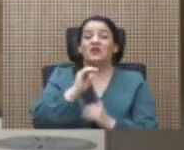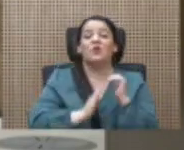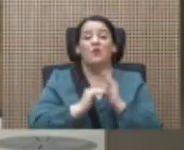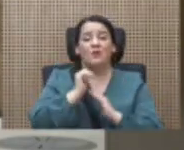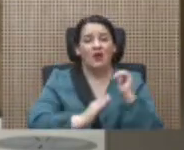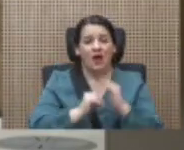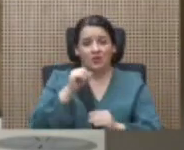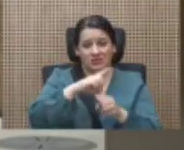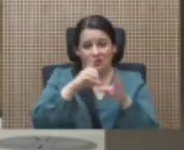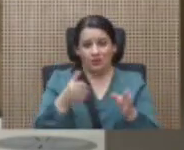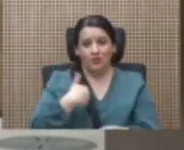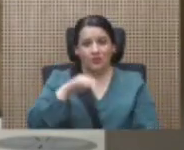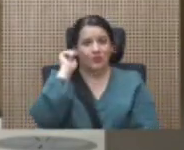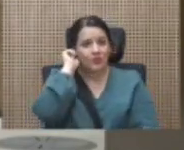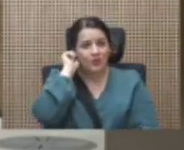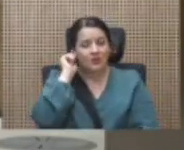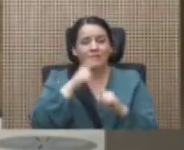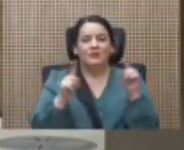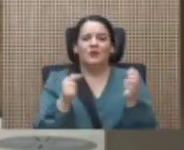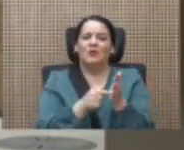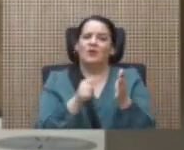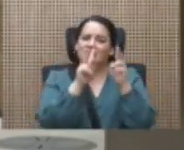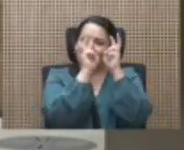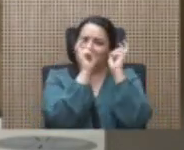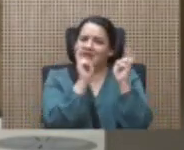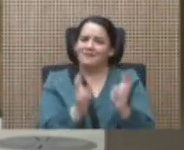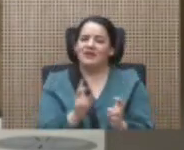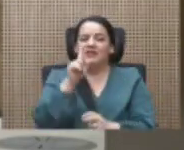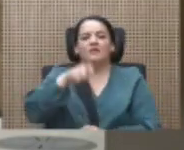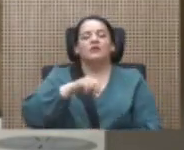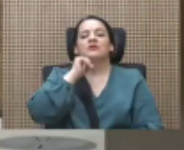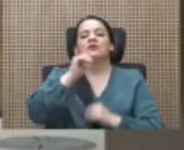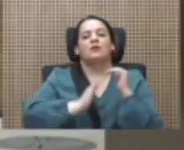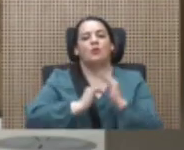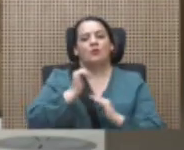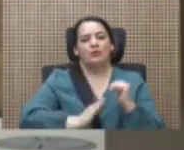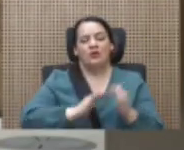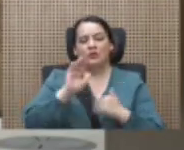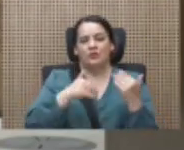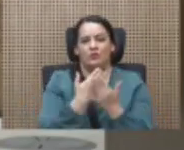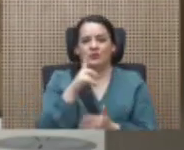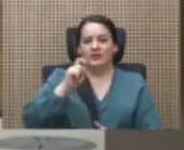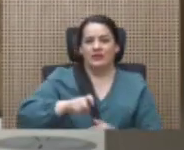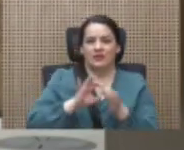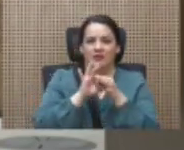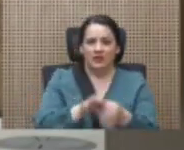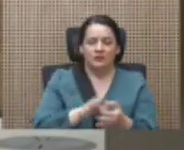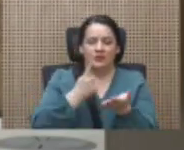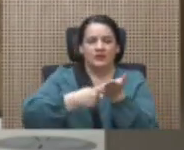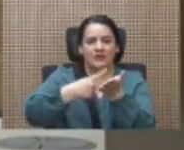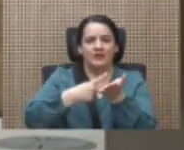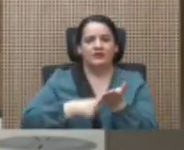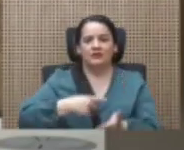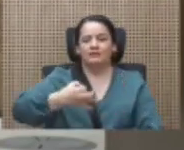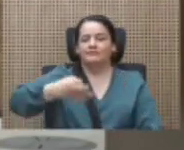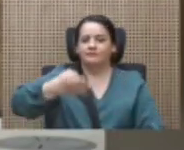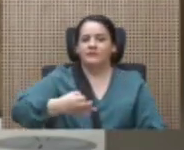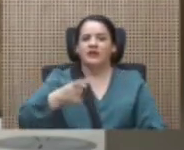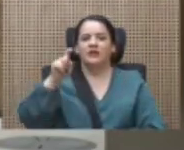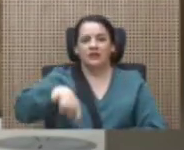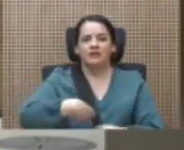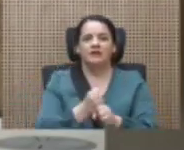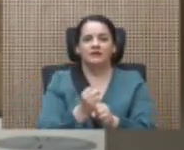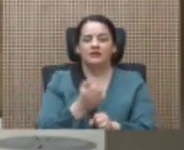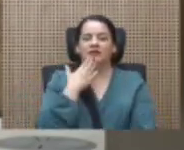estos temas Tendremos que incomodar todo lo que sea necesario sobre el debate puntual que hay que dar muchas gracias señor